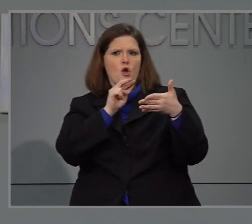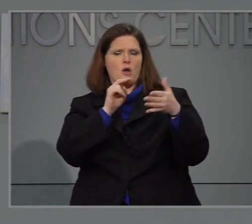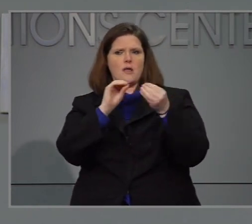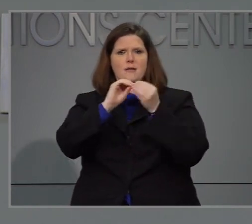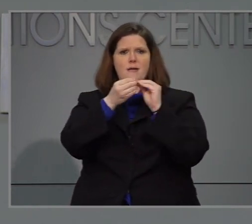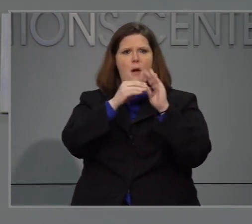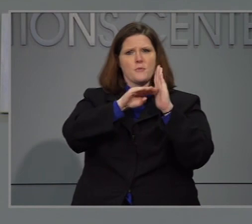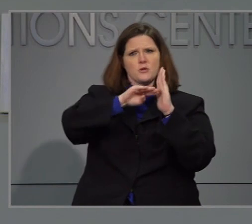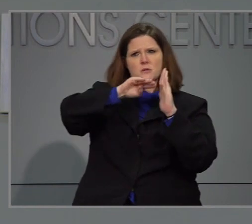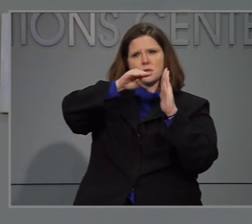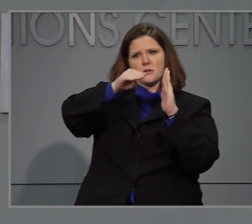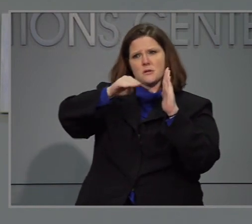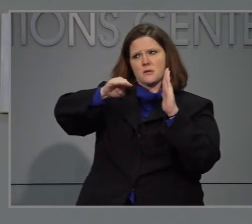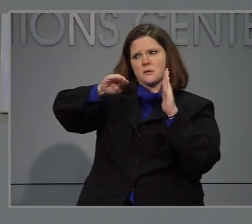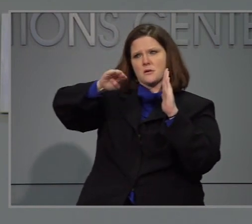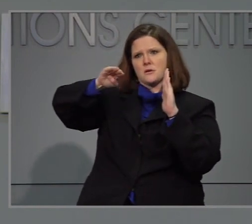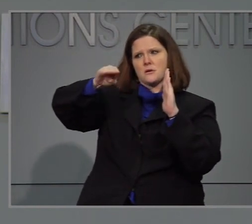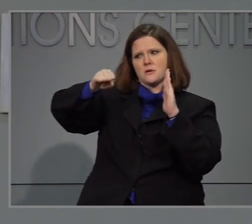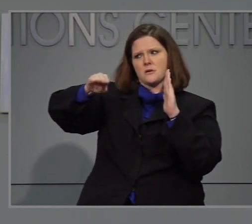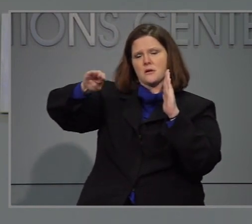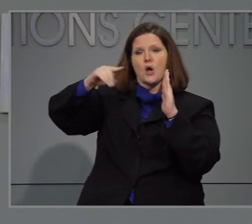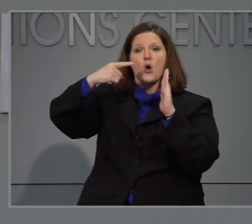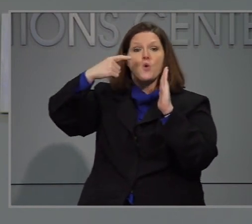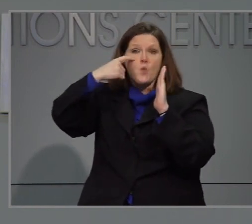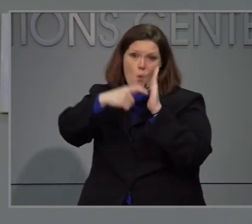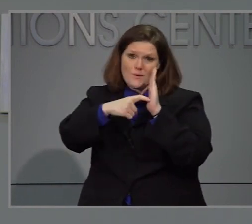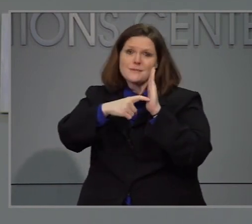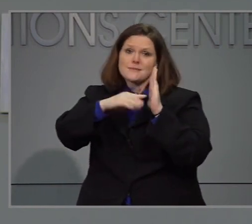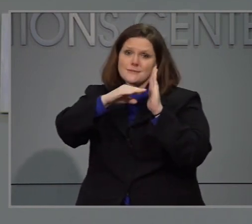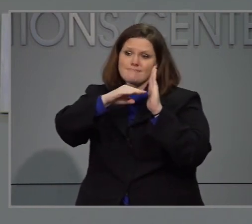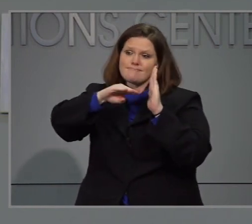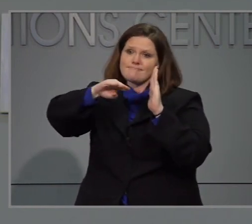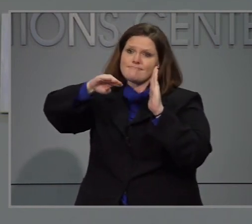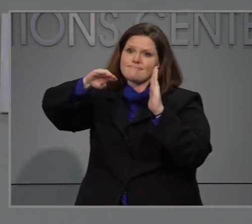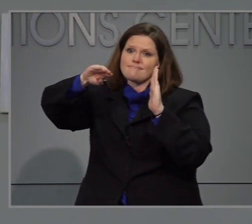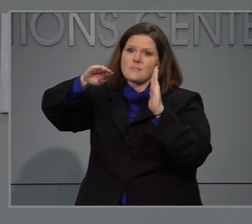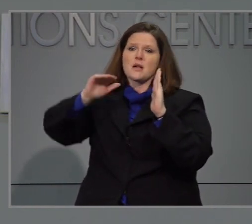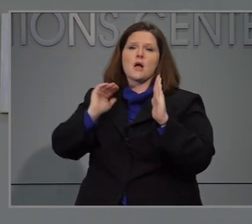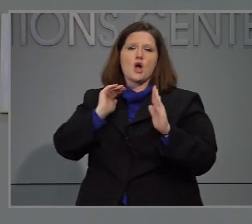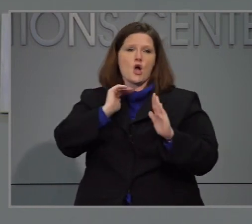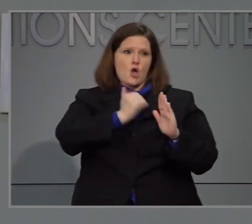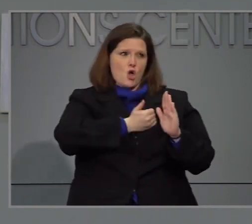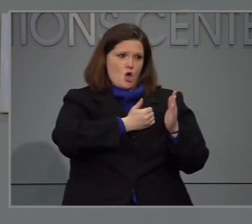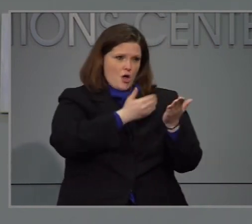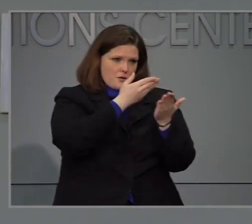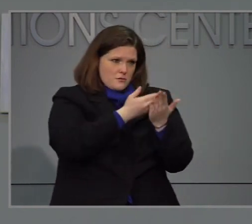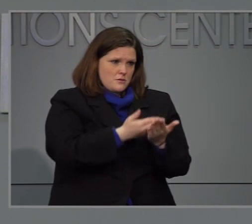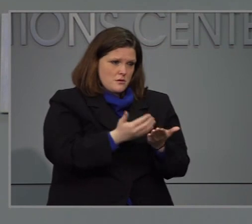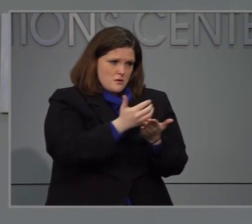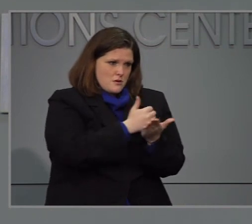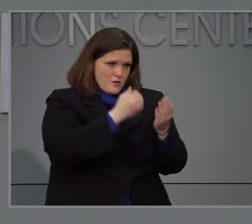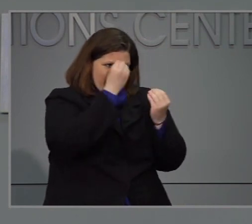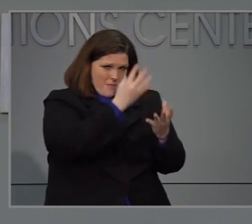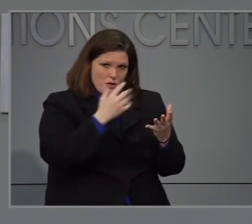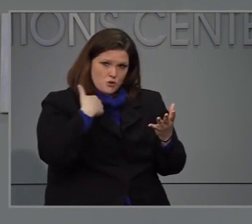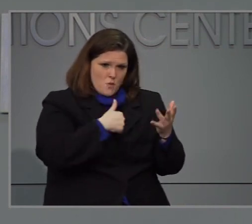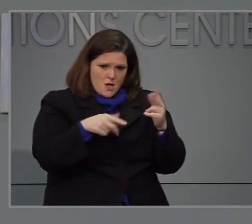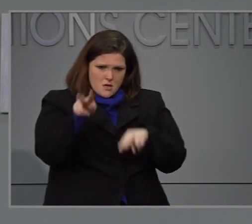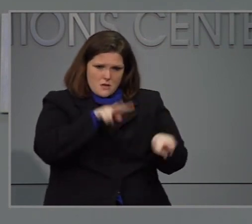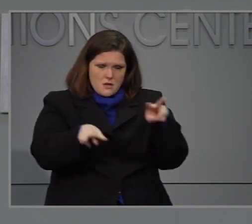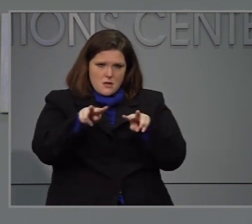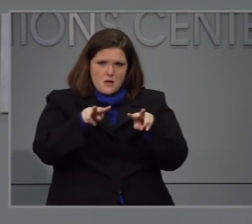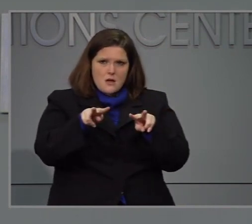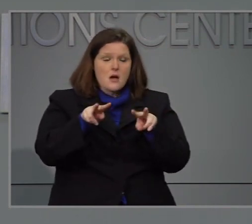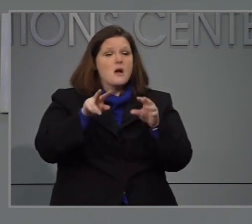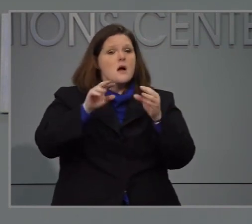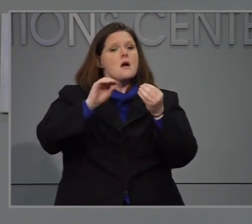del Norte en general, veo que tenemos un pequeño aumento en los datos que estamos vigilando. Aunque